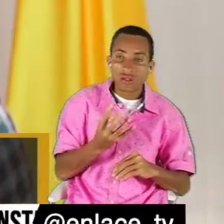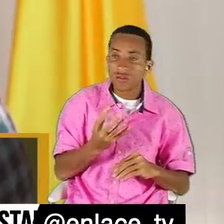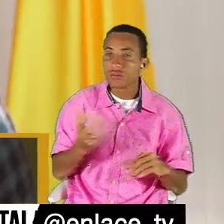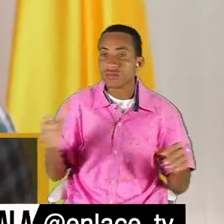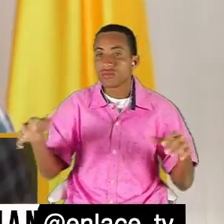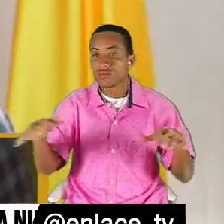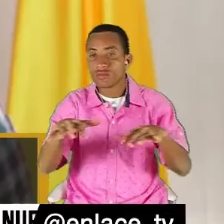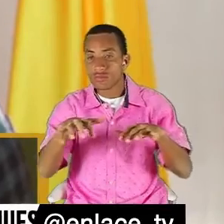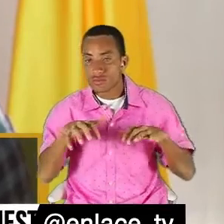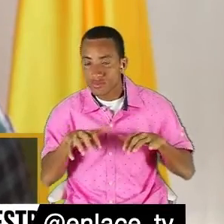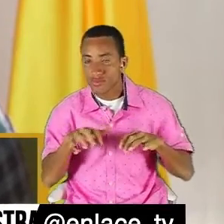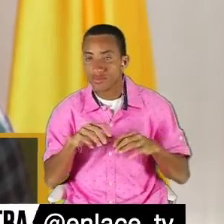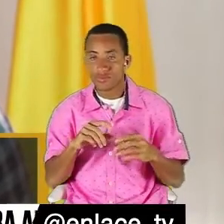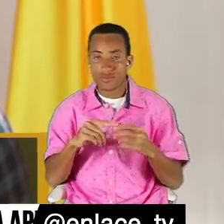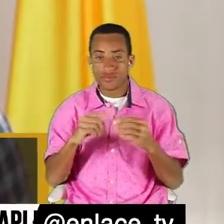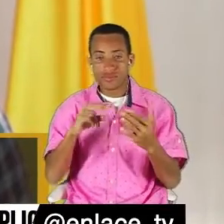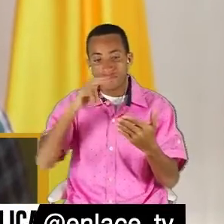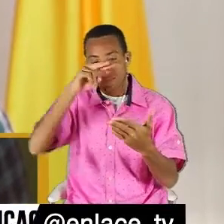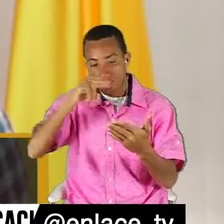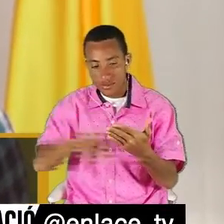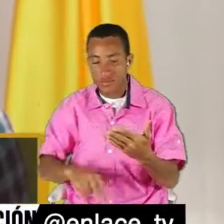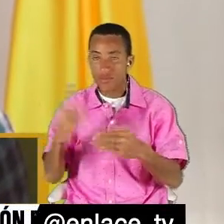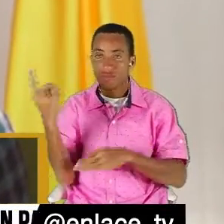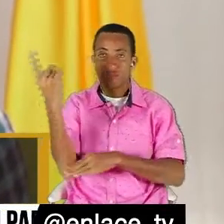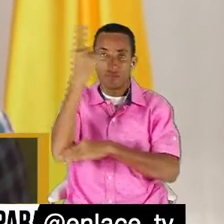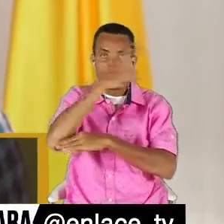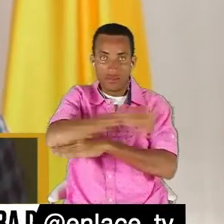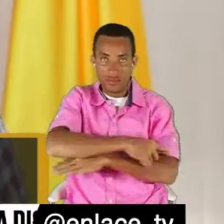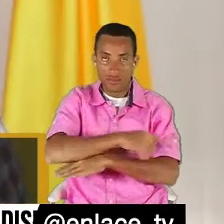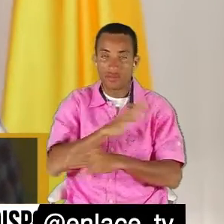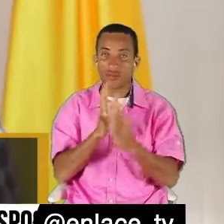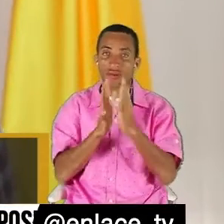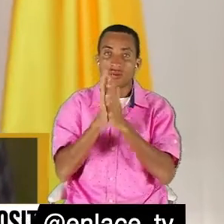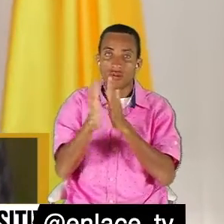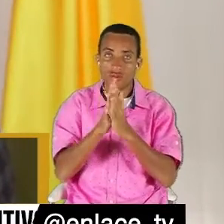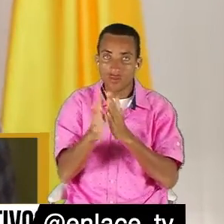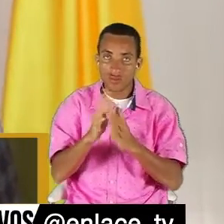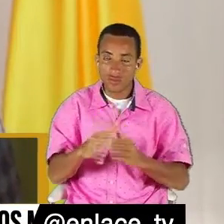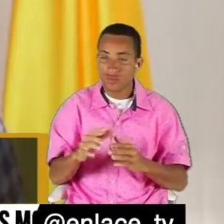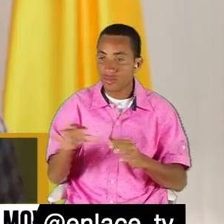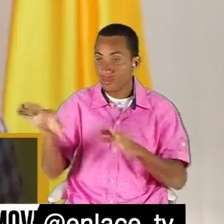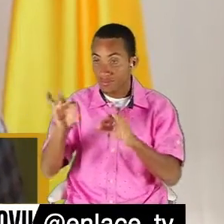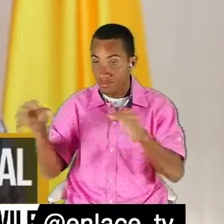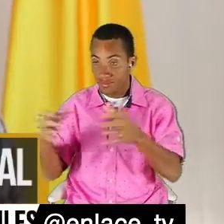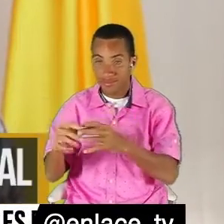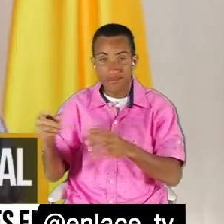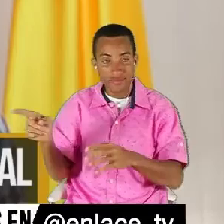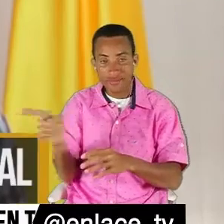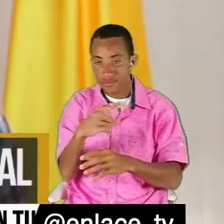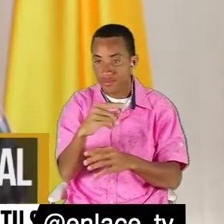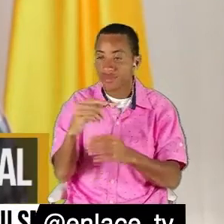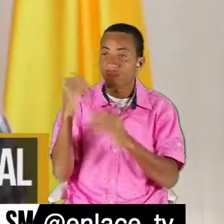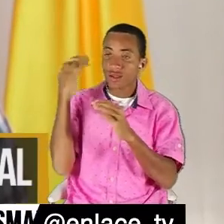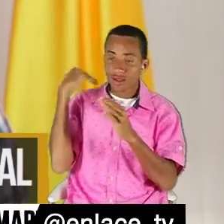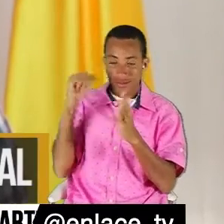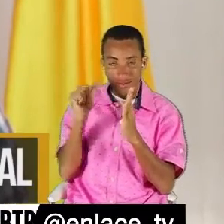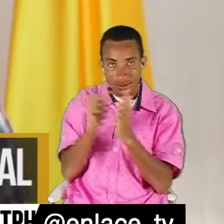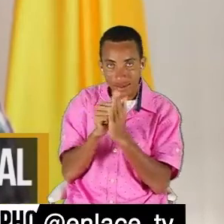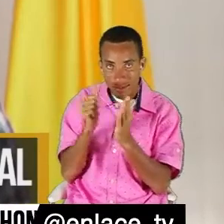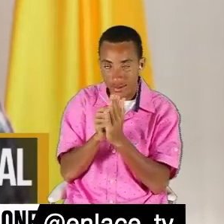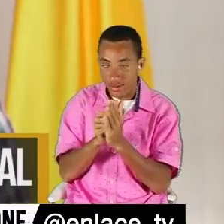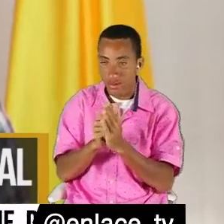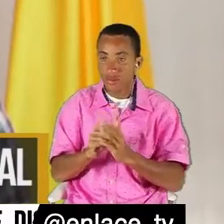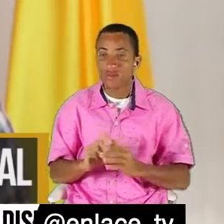lectura ordinaria del orden del día, informe de comisión designada para la aprobación del acta anterior, nombramiento